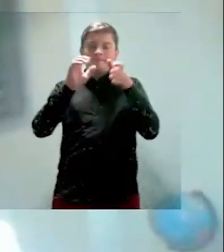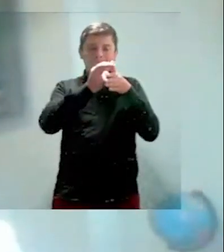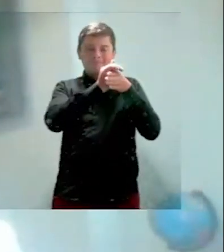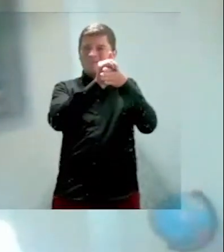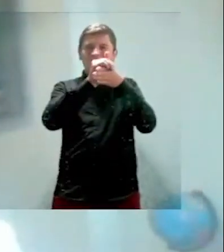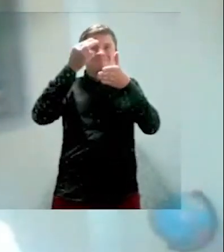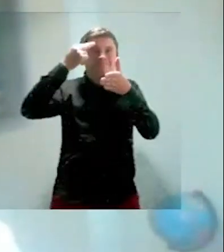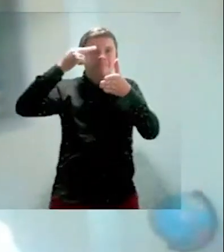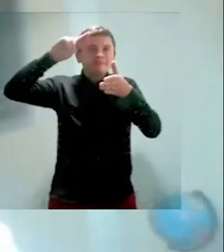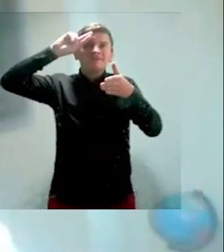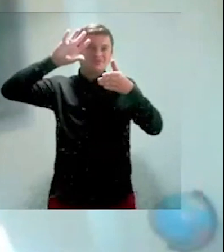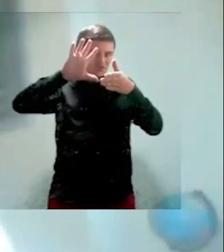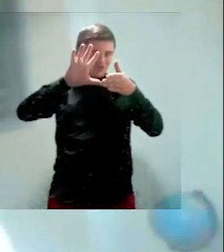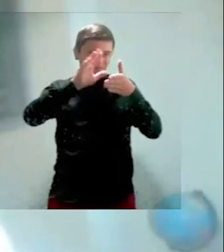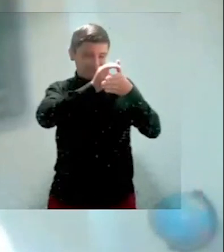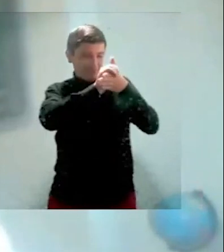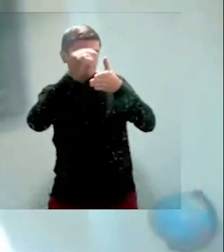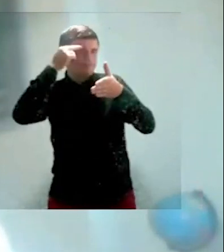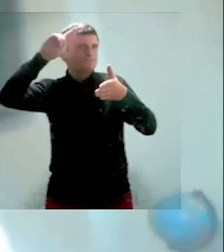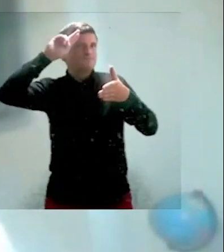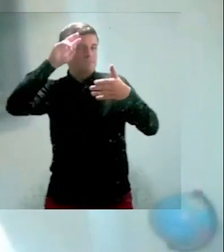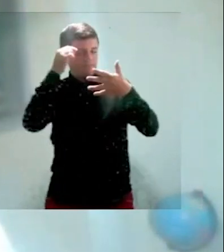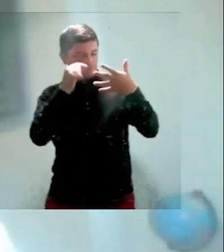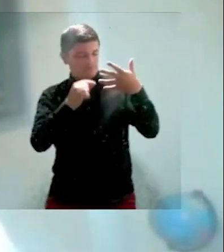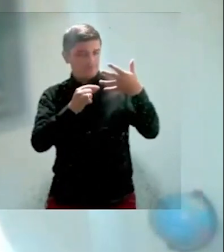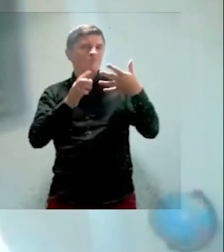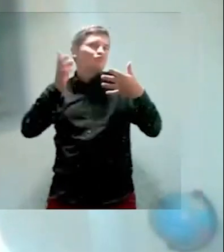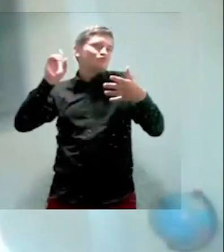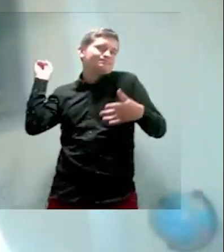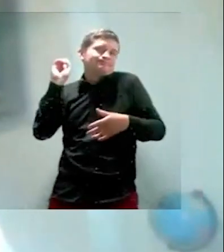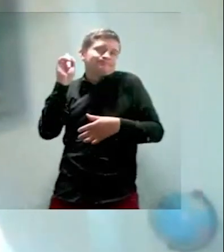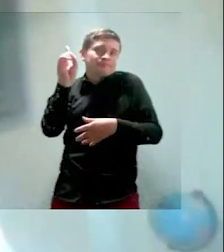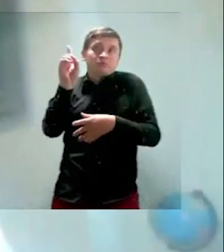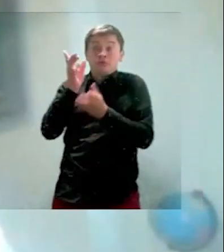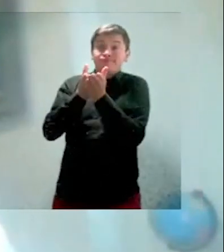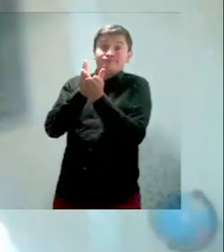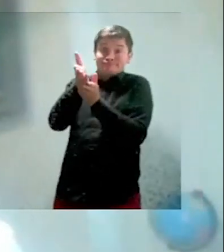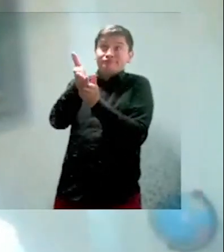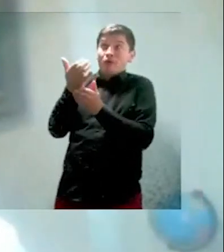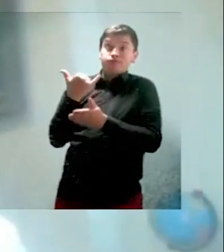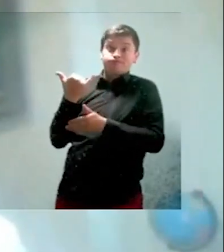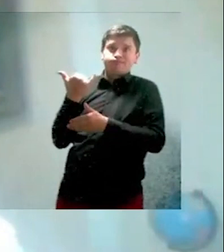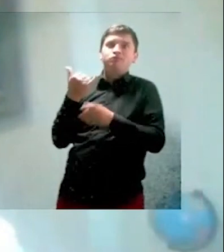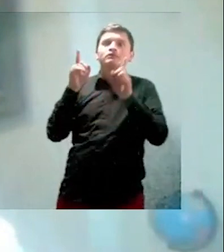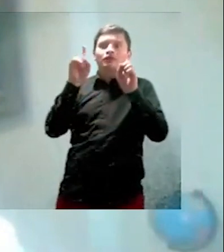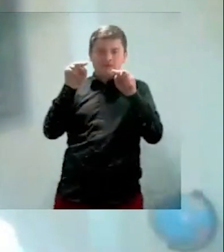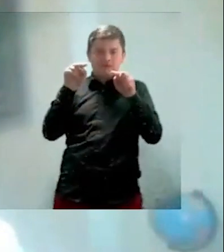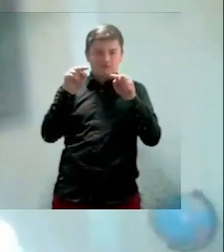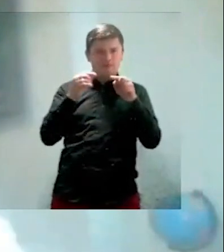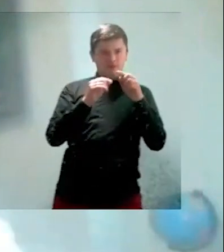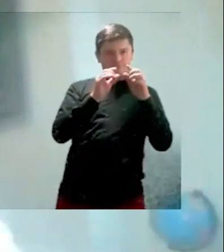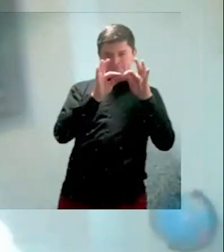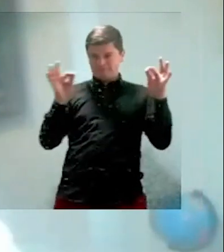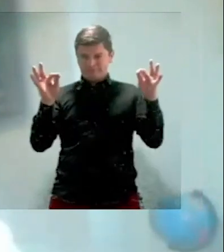poco la argumentación de la tutela con métodos un poco más sofisticados, unos